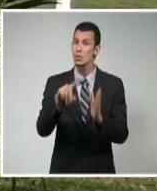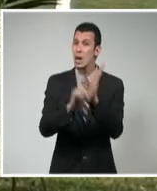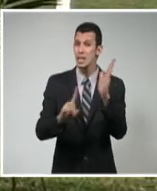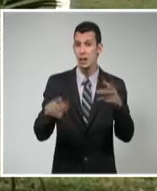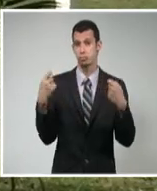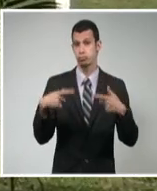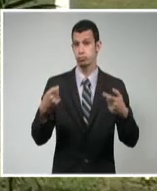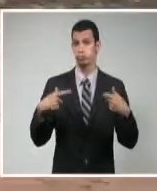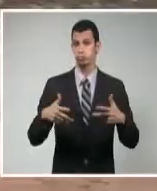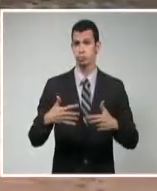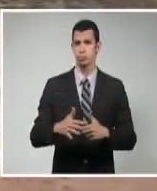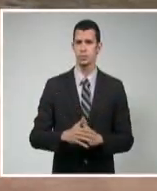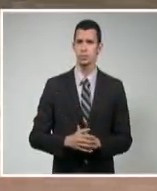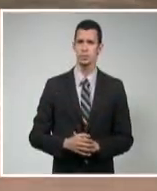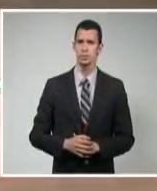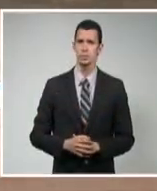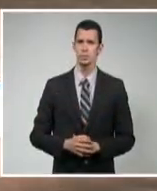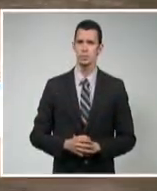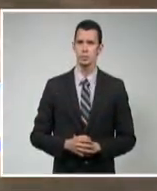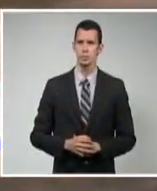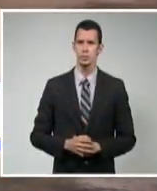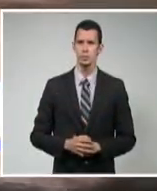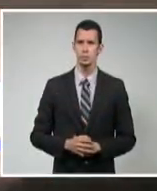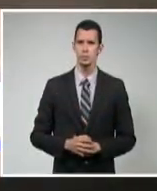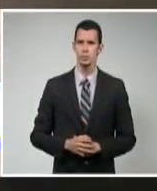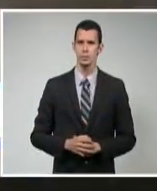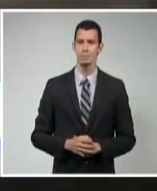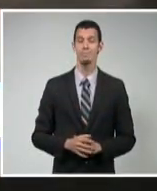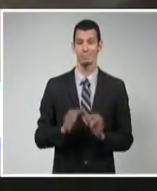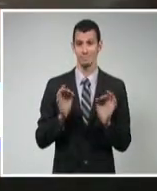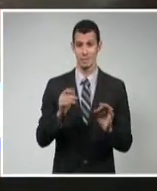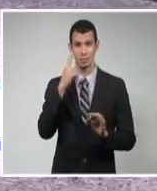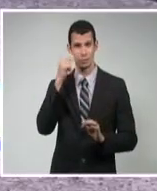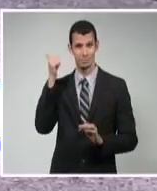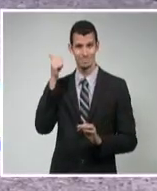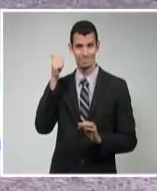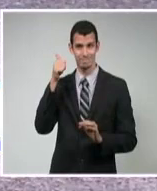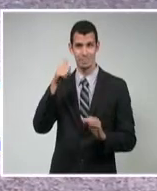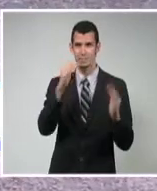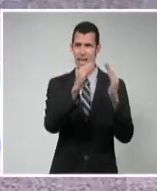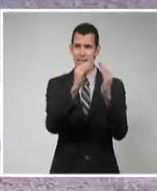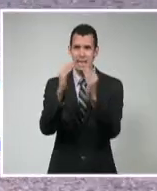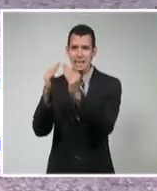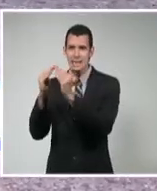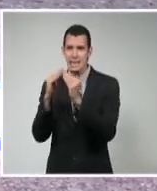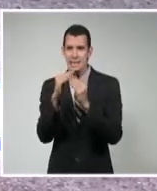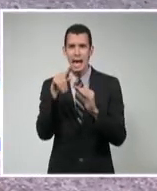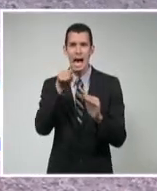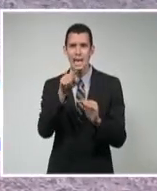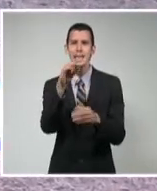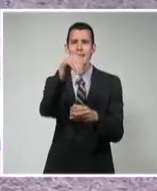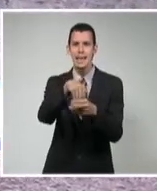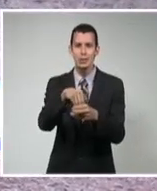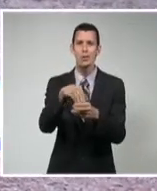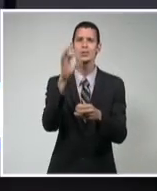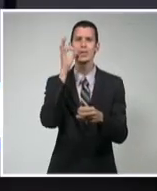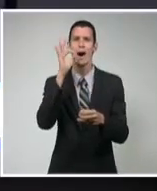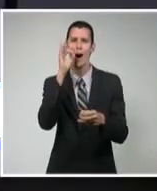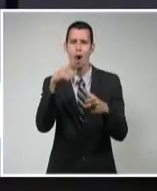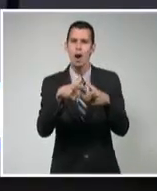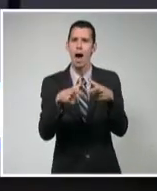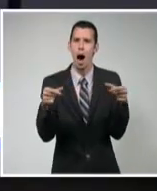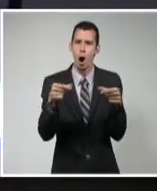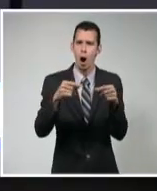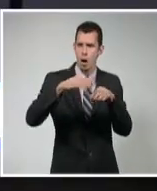cómo funcionan 650 cámaras o casas de cura controlado de tabaco no son suficientes consumen como promedio